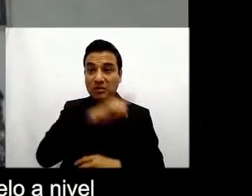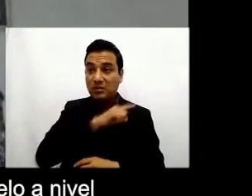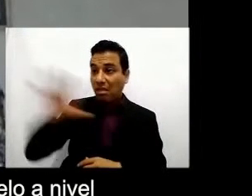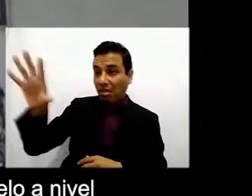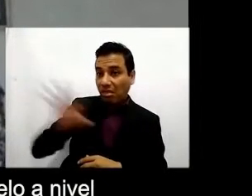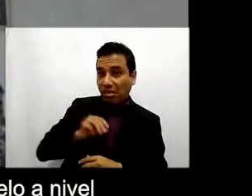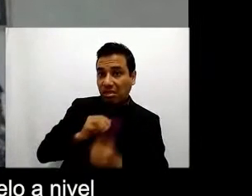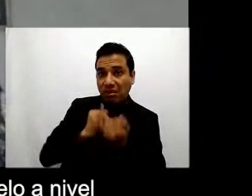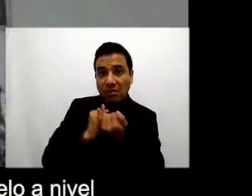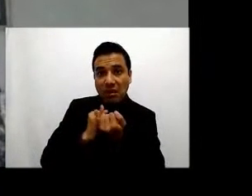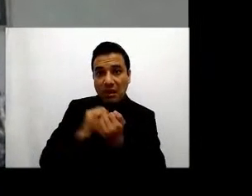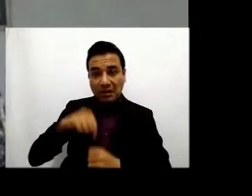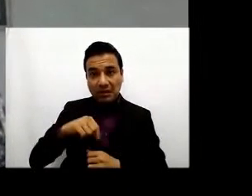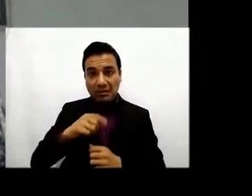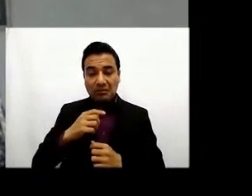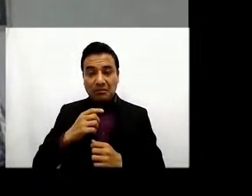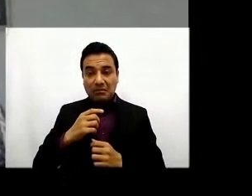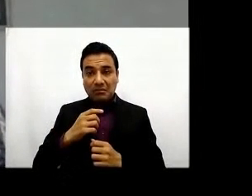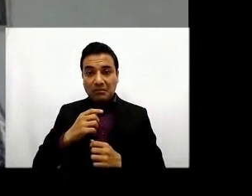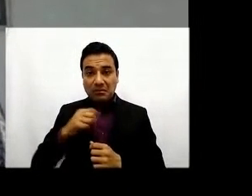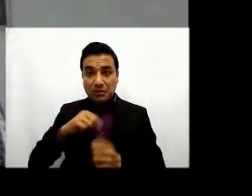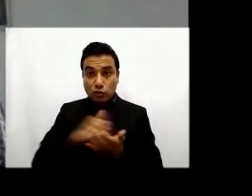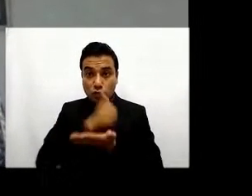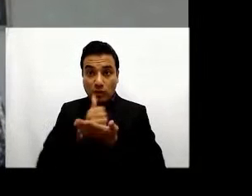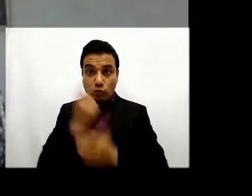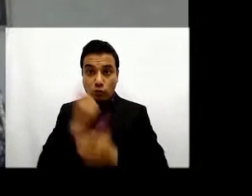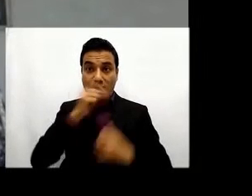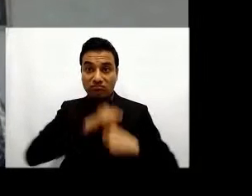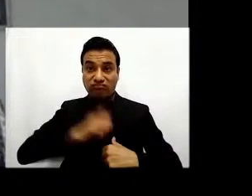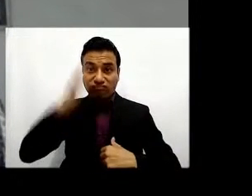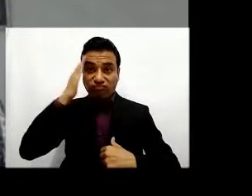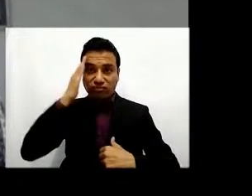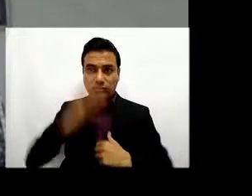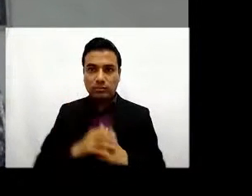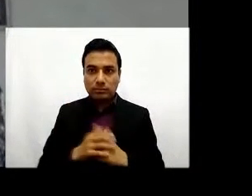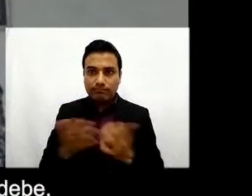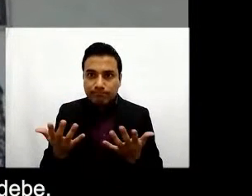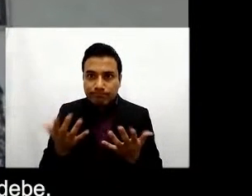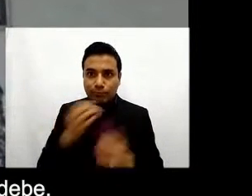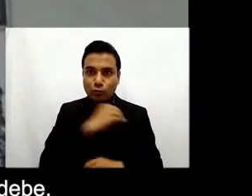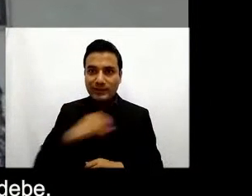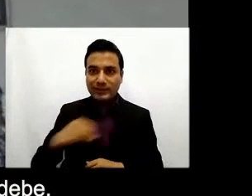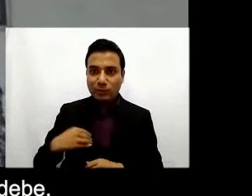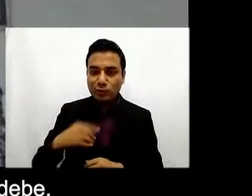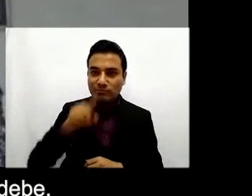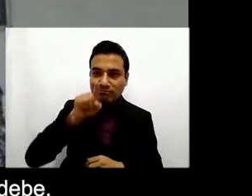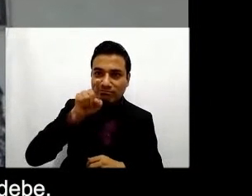estatal. Y bueno, eso también, ¿qué significa para los municipios?